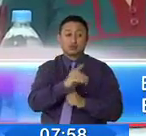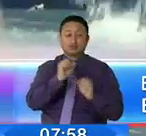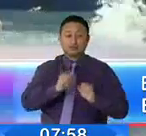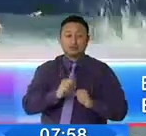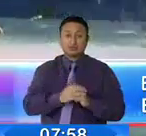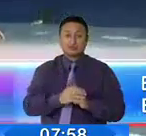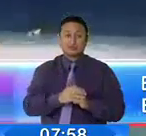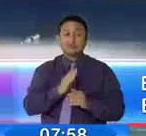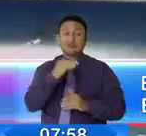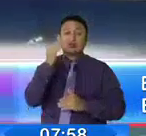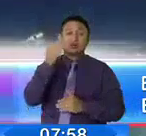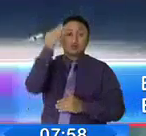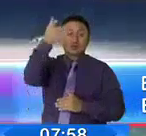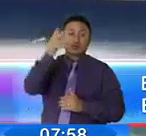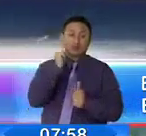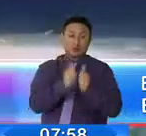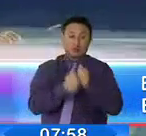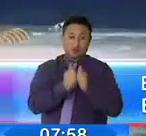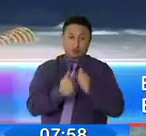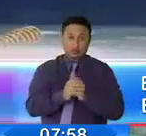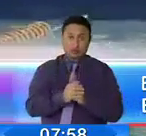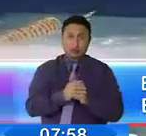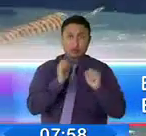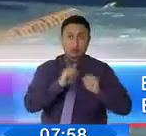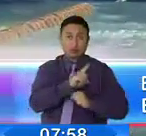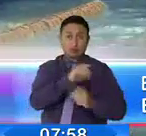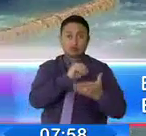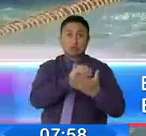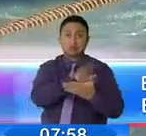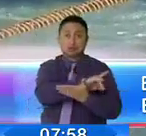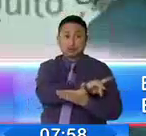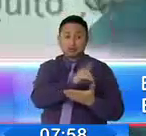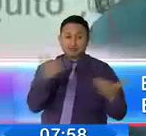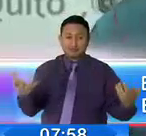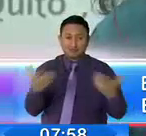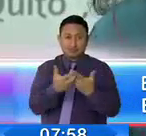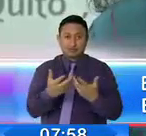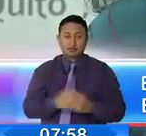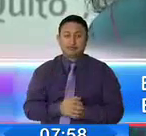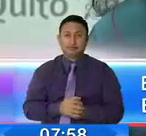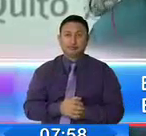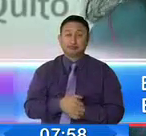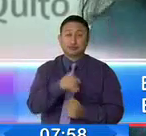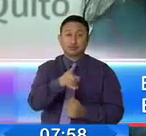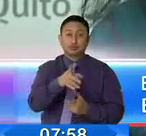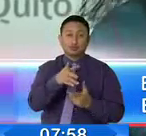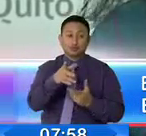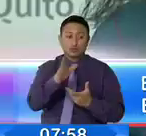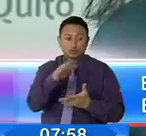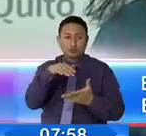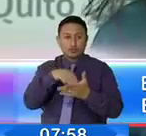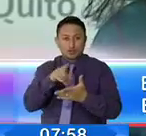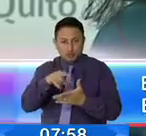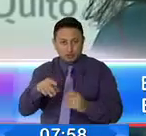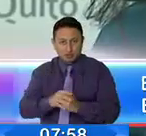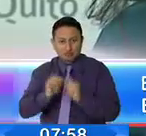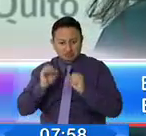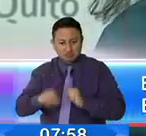proyección a ser deportistas de alto rendimiento pueden aplicar a la convalidación. Que si tú tienes estudiantes que